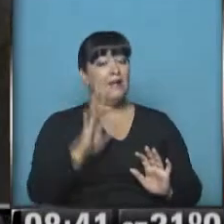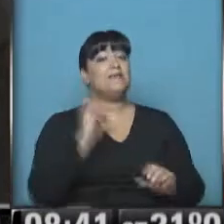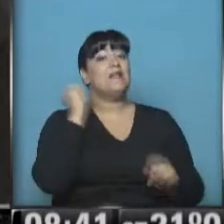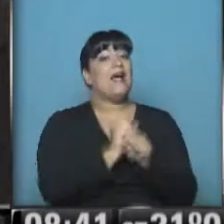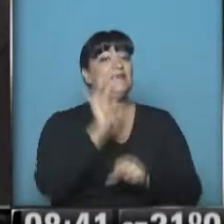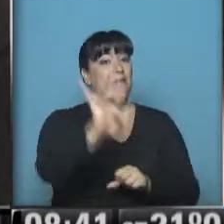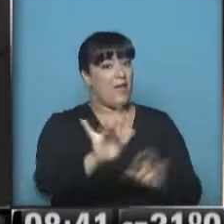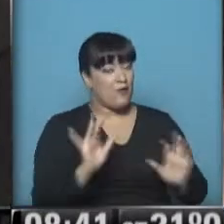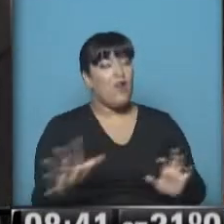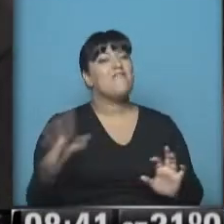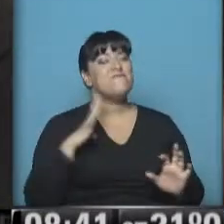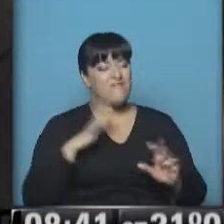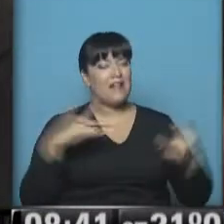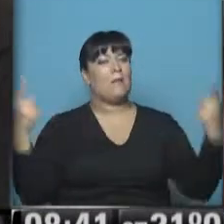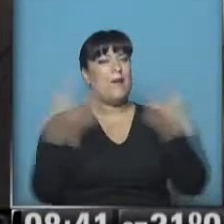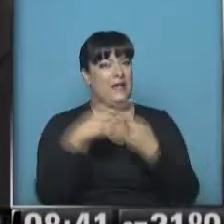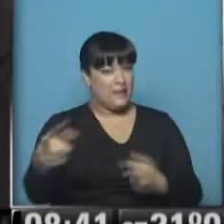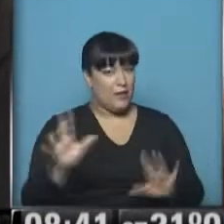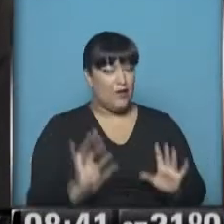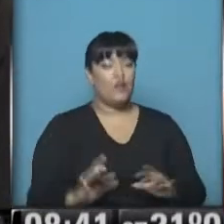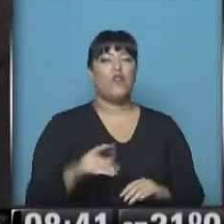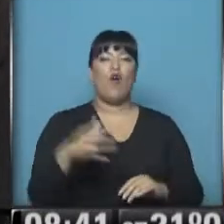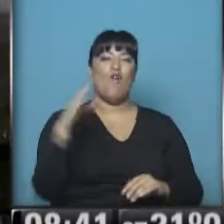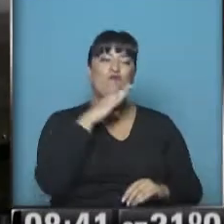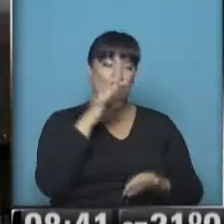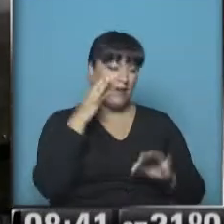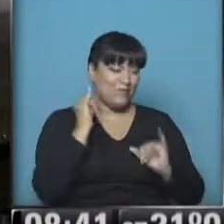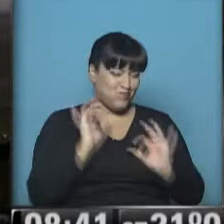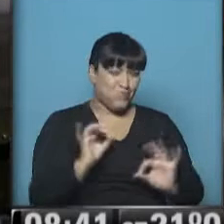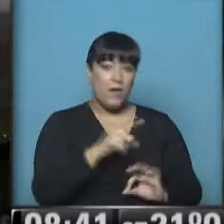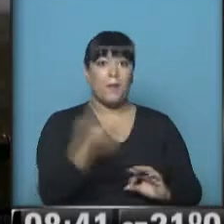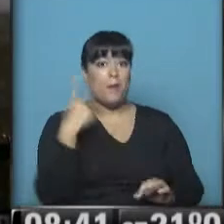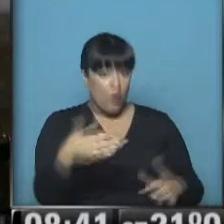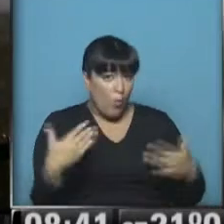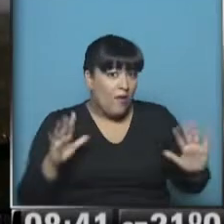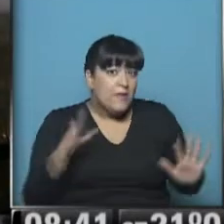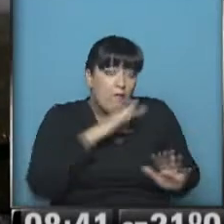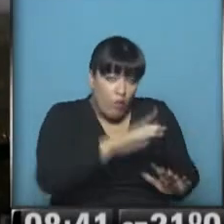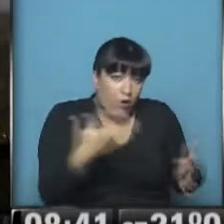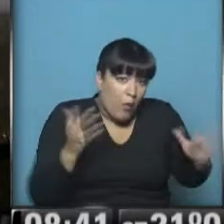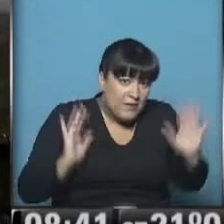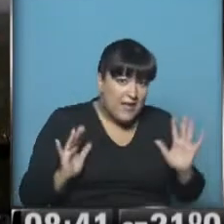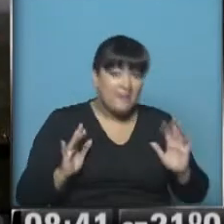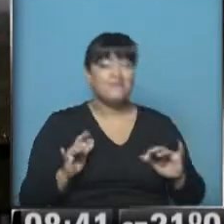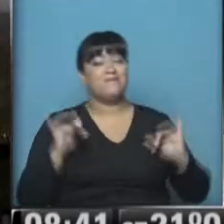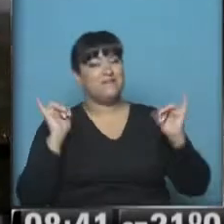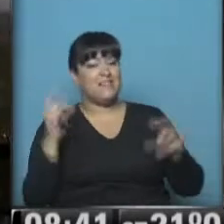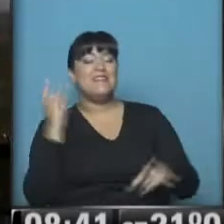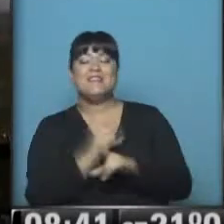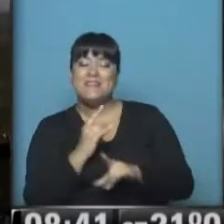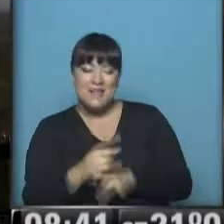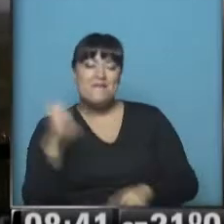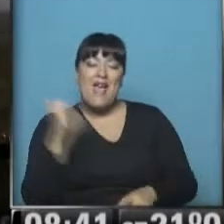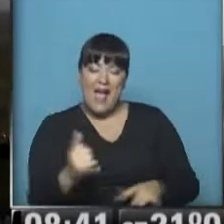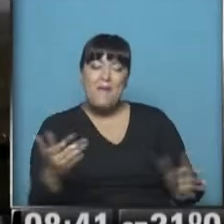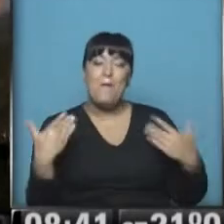Claro, bueno, falta el partido pendiente. Boca pero, ya pero lo cumplimentó. Pero Alejandro Puerta, hay chances. Claro. Chances. Eso es lo que siempre hay, Suazo, siempre hay chances.